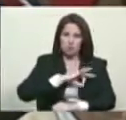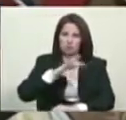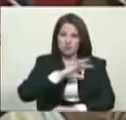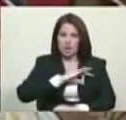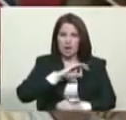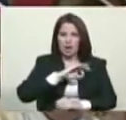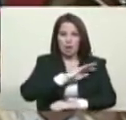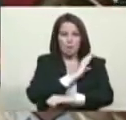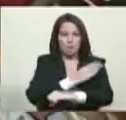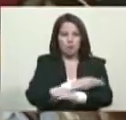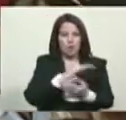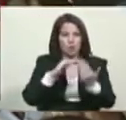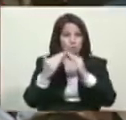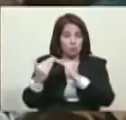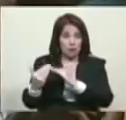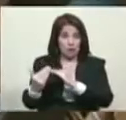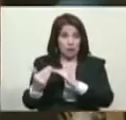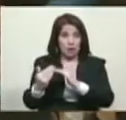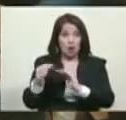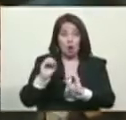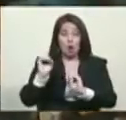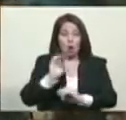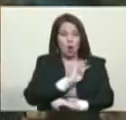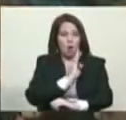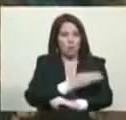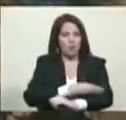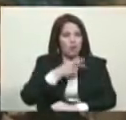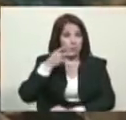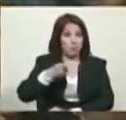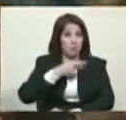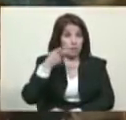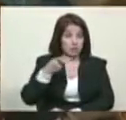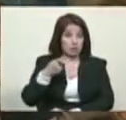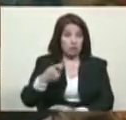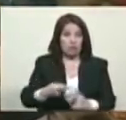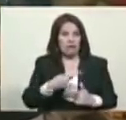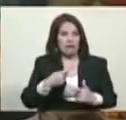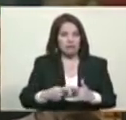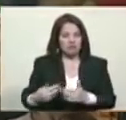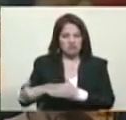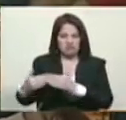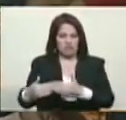comunal, somos poder político. Pero ahí vienen las agresiones.